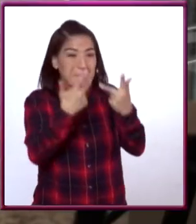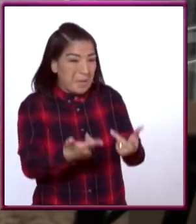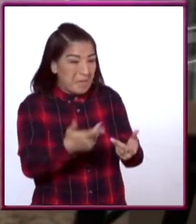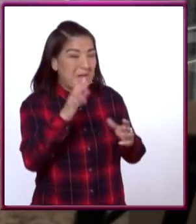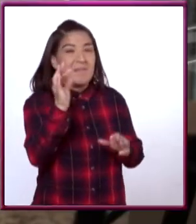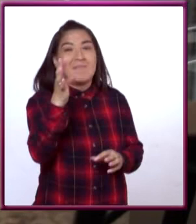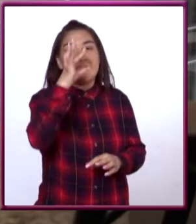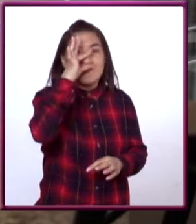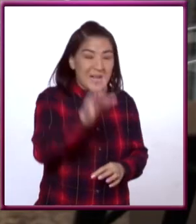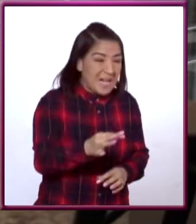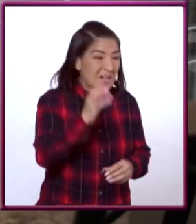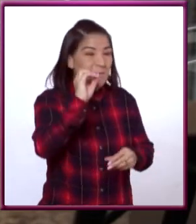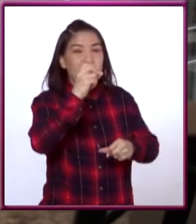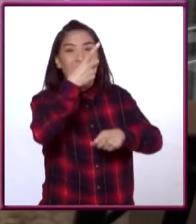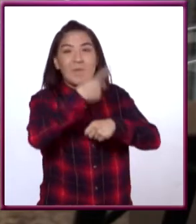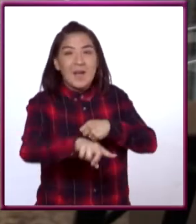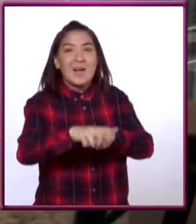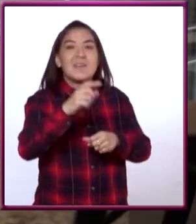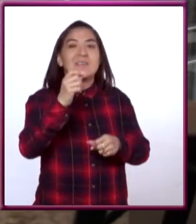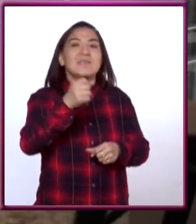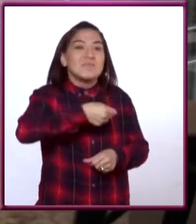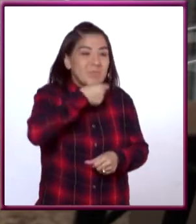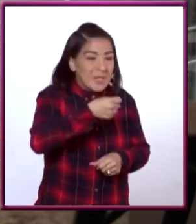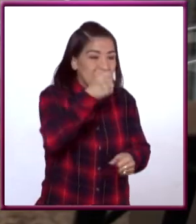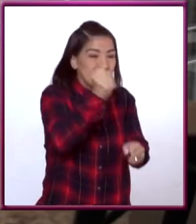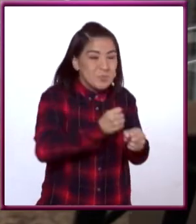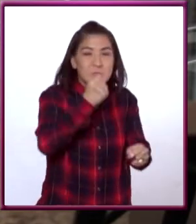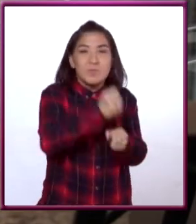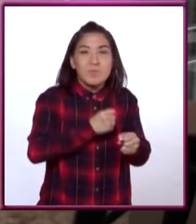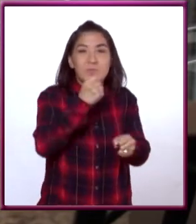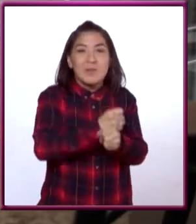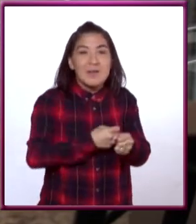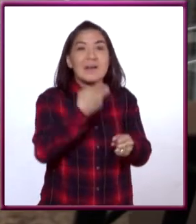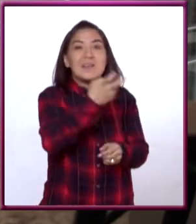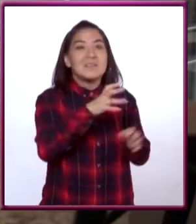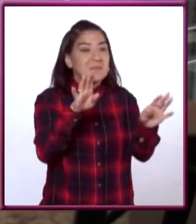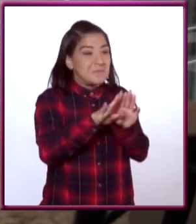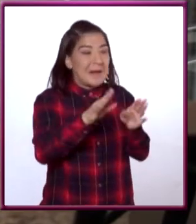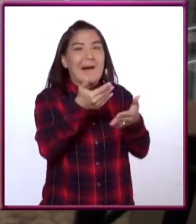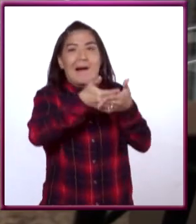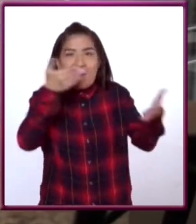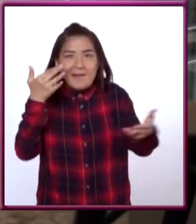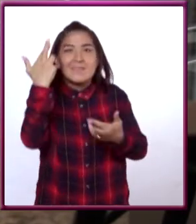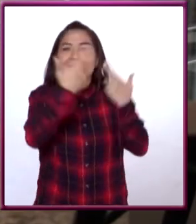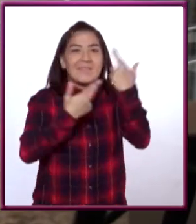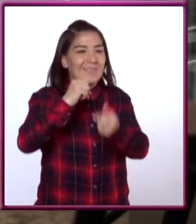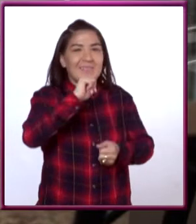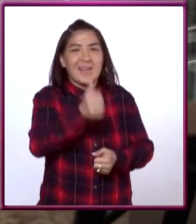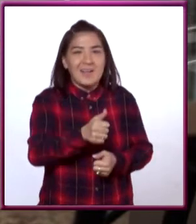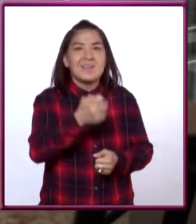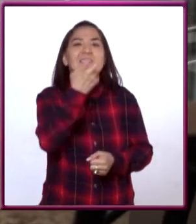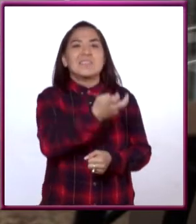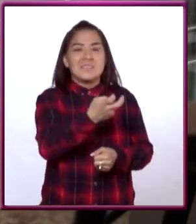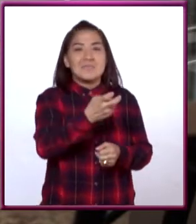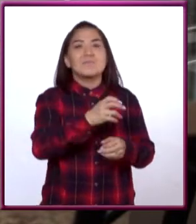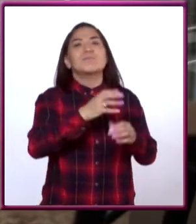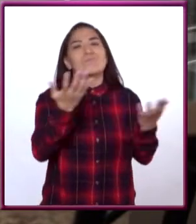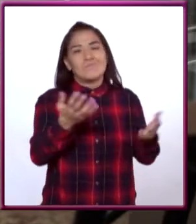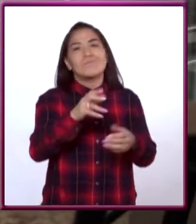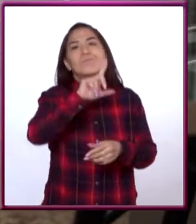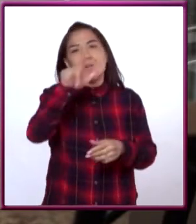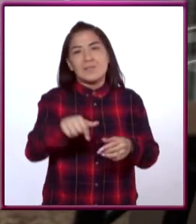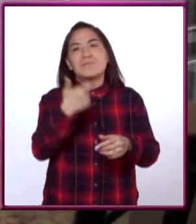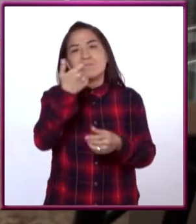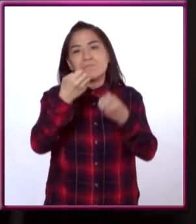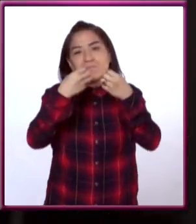que se dañó por uso o por desgaste natural y no lo contemplaste a tiempo, representa obviamente pérdidas para